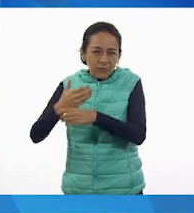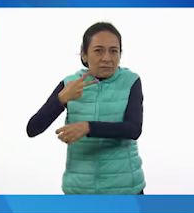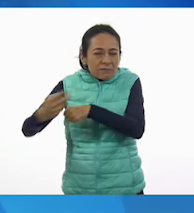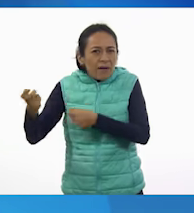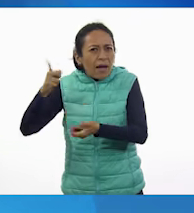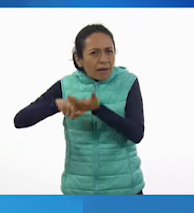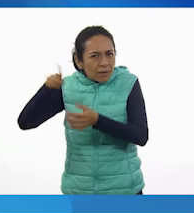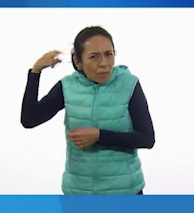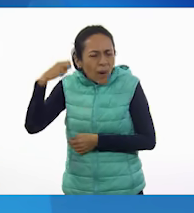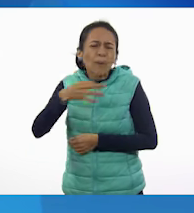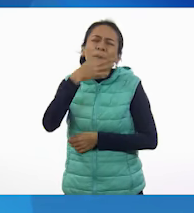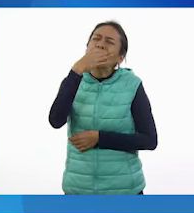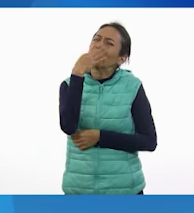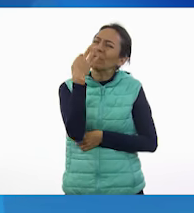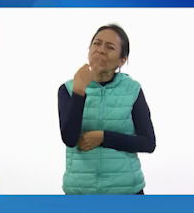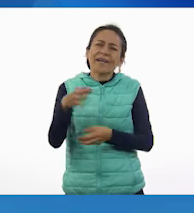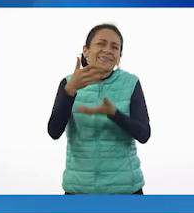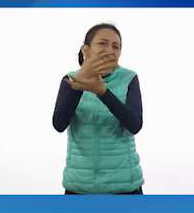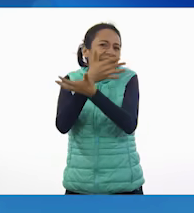sus amigas,